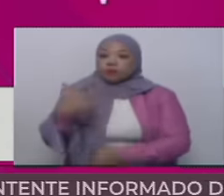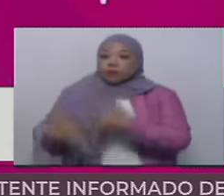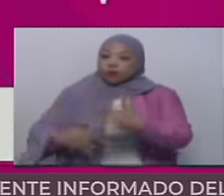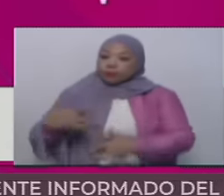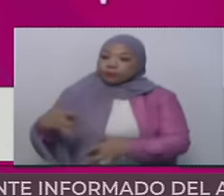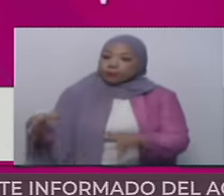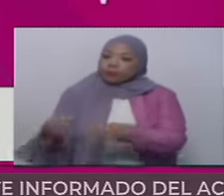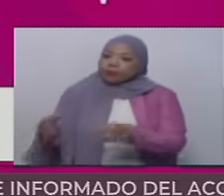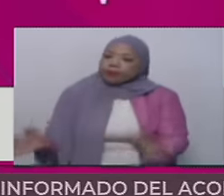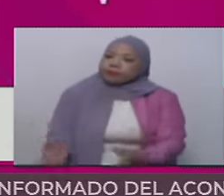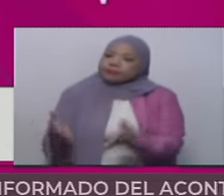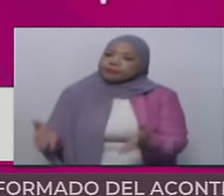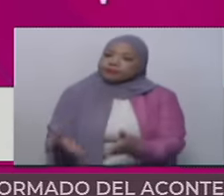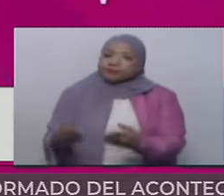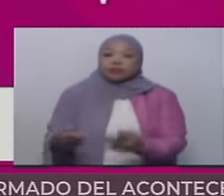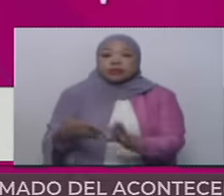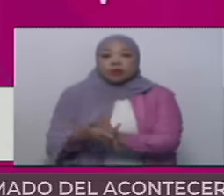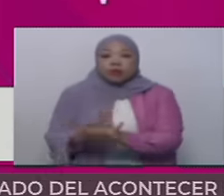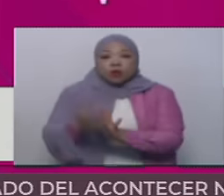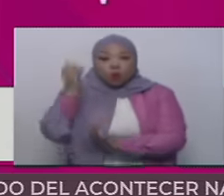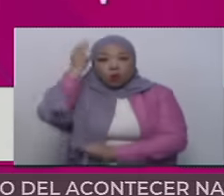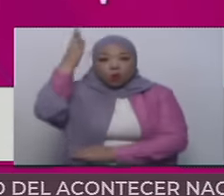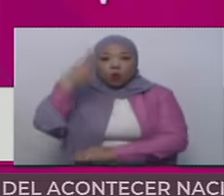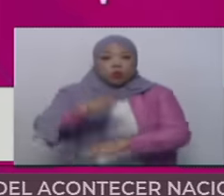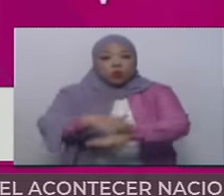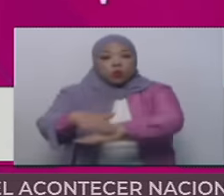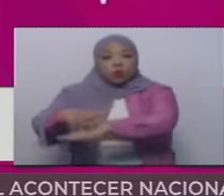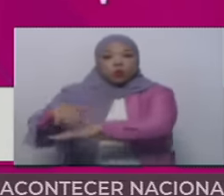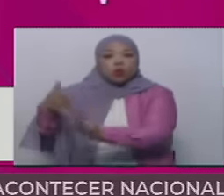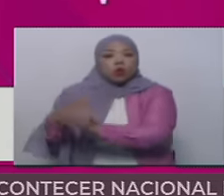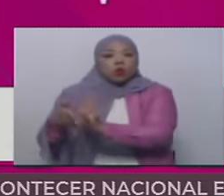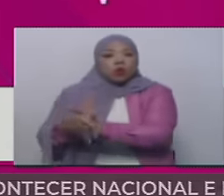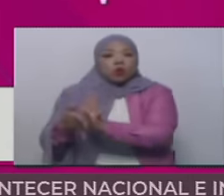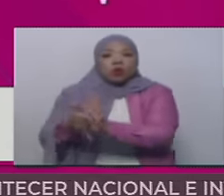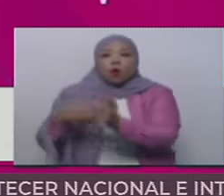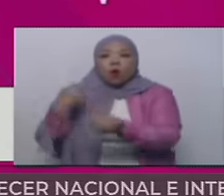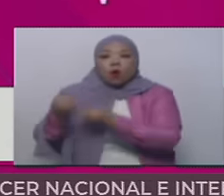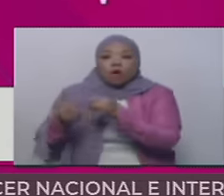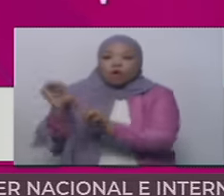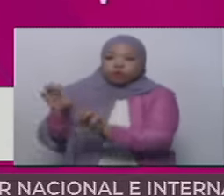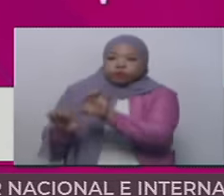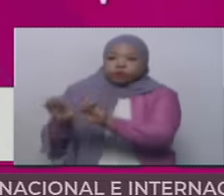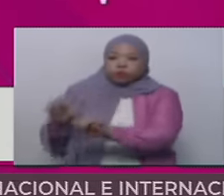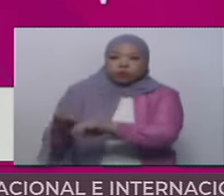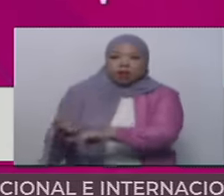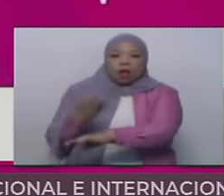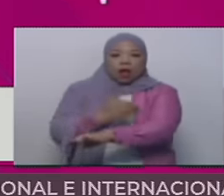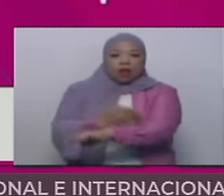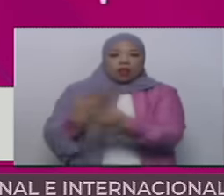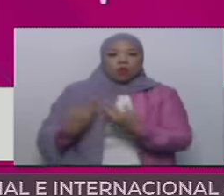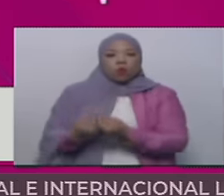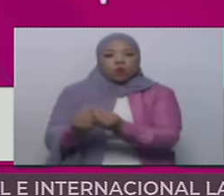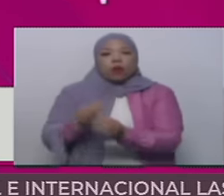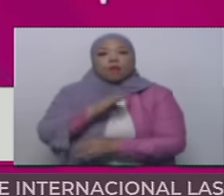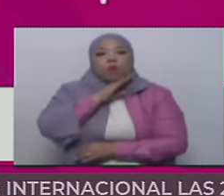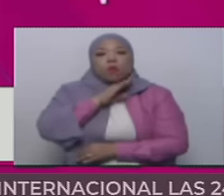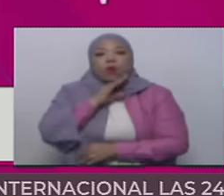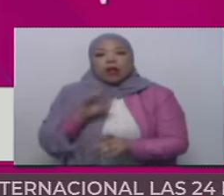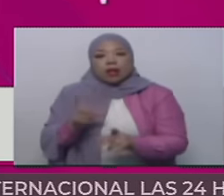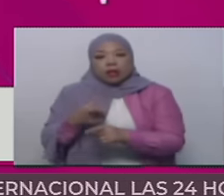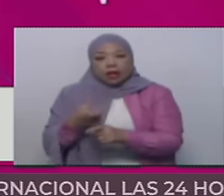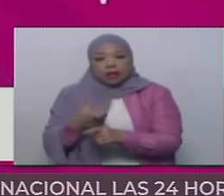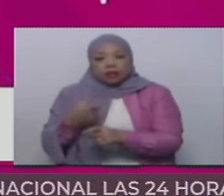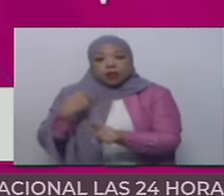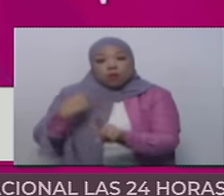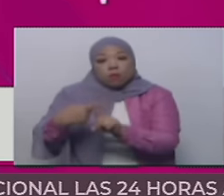de promoción, de conocimiento y de divulgación de los elementos de diagnóstico, de acompañar a la paciente que salga